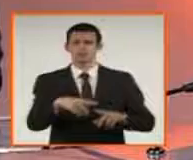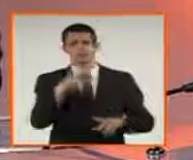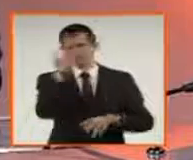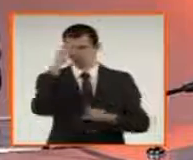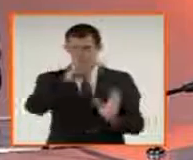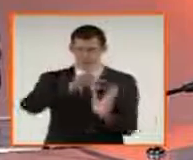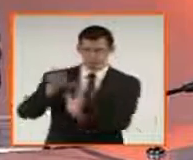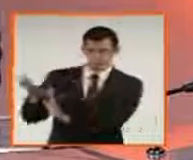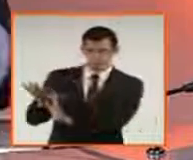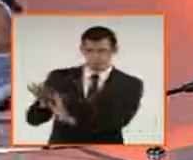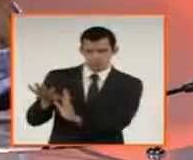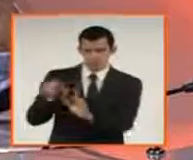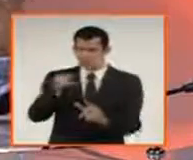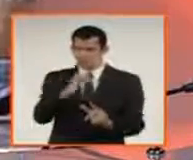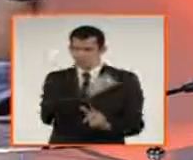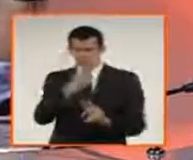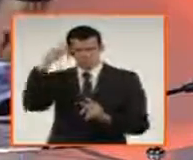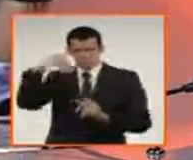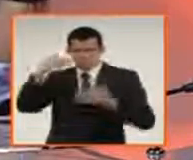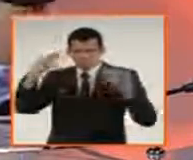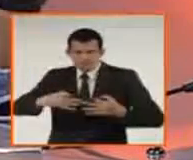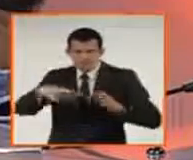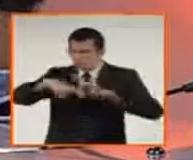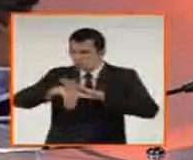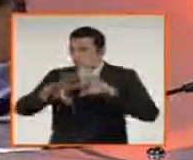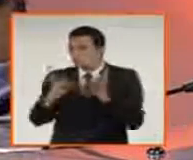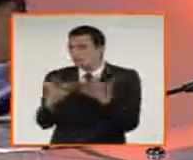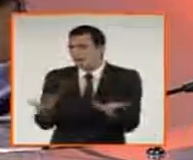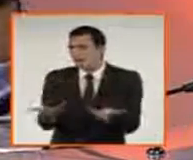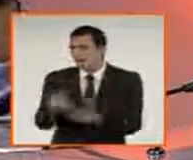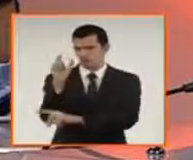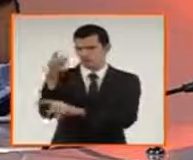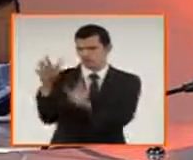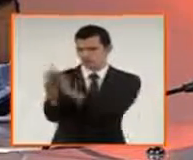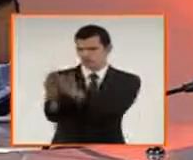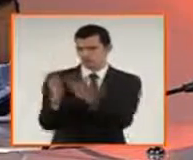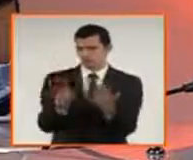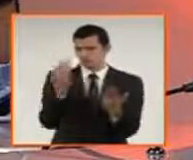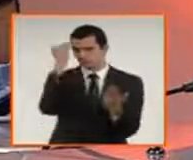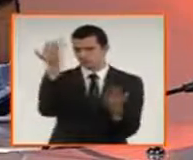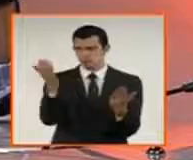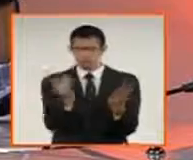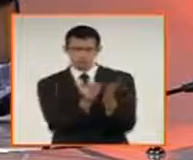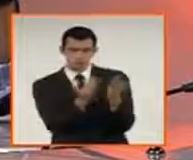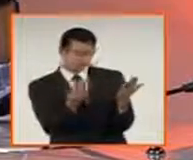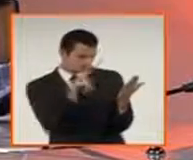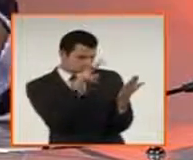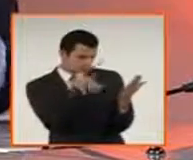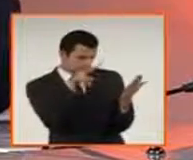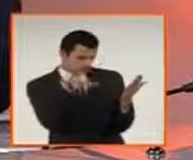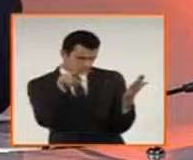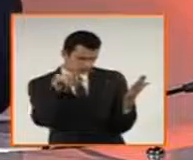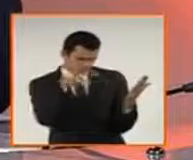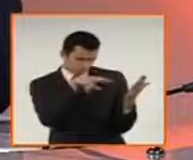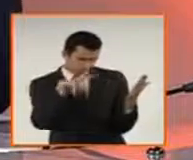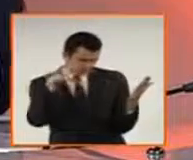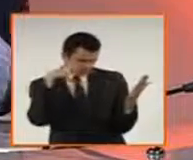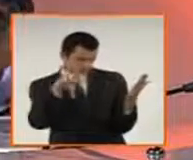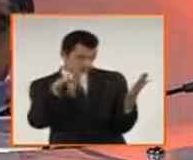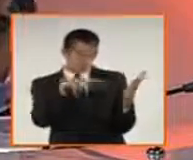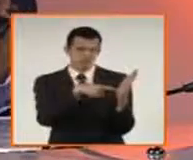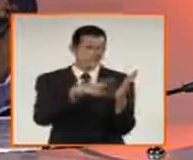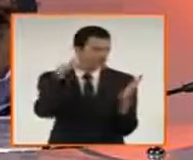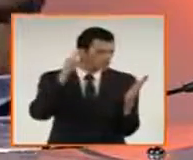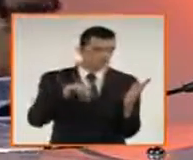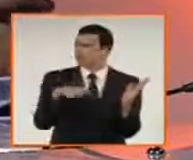material que poníamos al principio, está habiendo especialistas acompañando estos debates. Sí, hay. En el caso de Yamila,